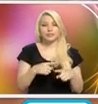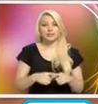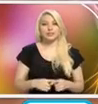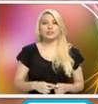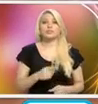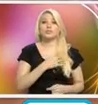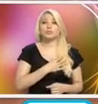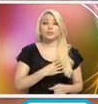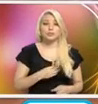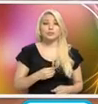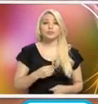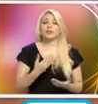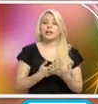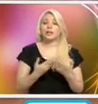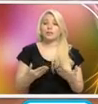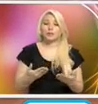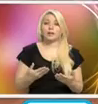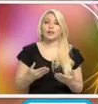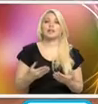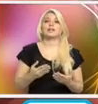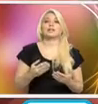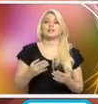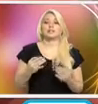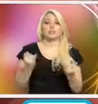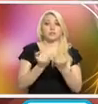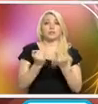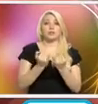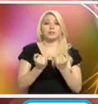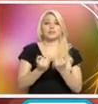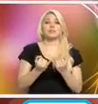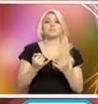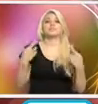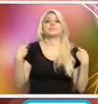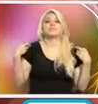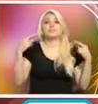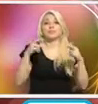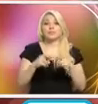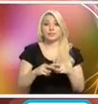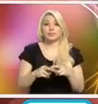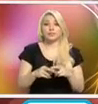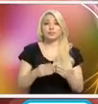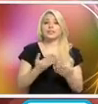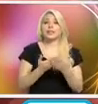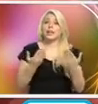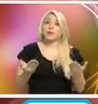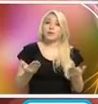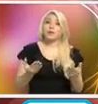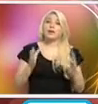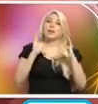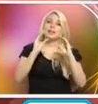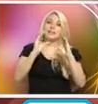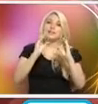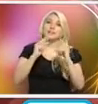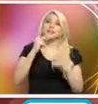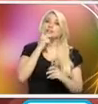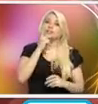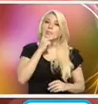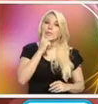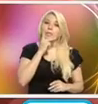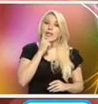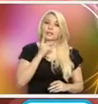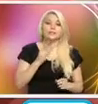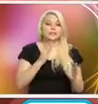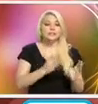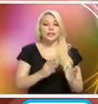son maestros y todos los padres en sentido estricto tendríamos que entender que los hijos vienen a enseñarnos y en cada etapa es